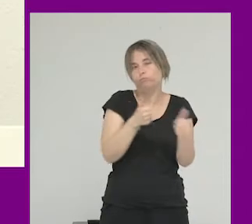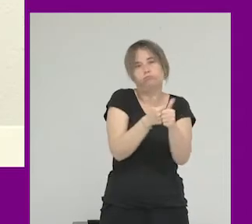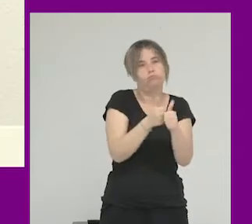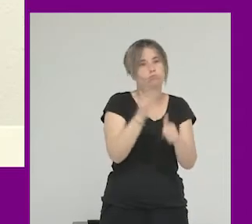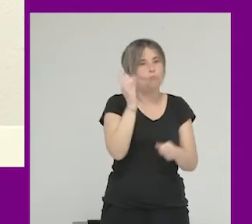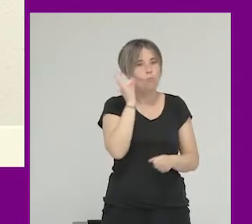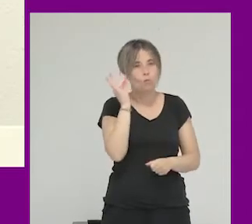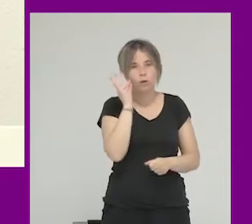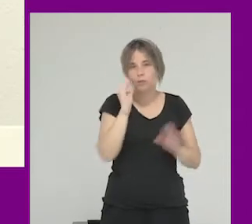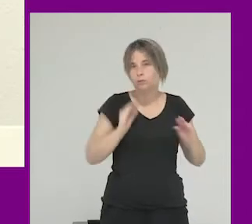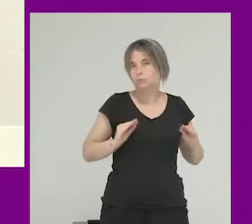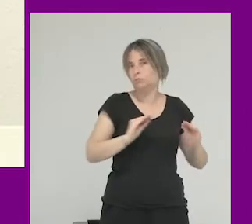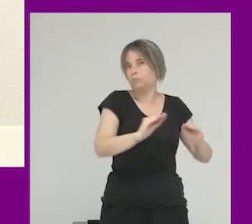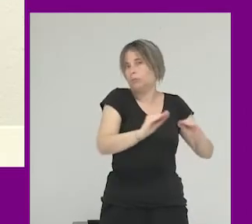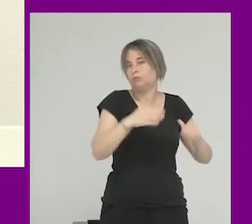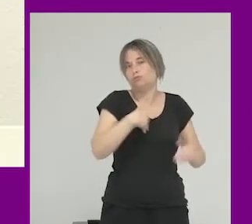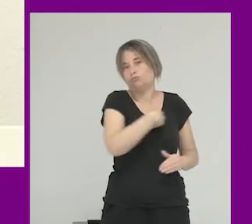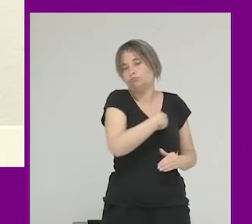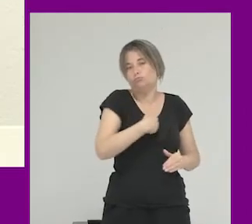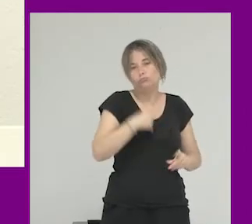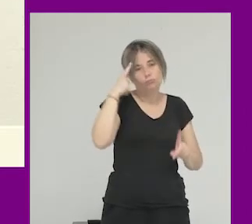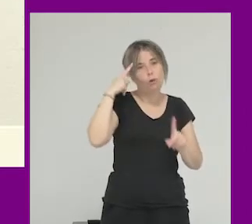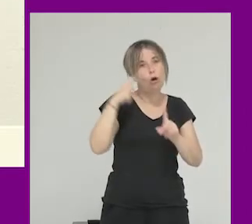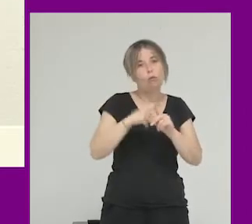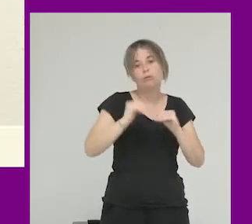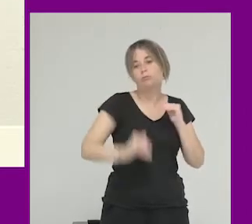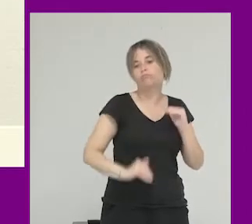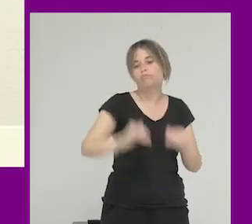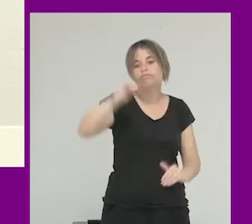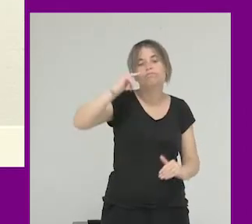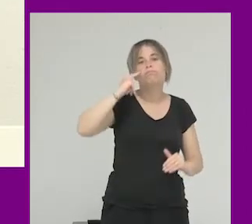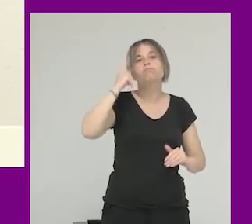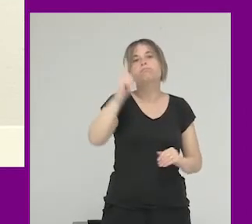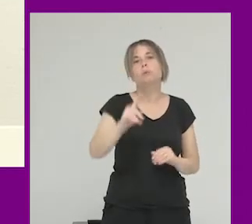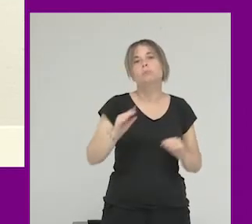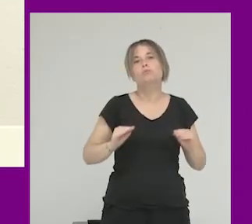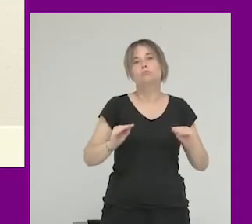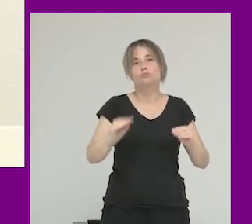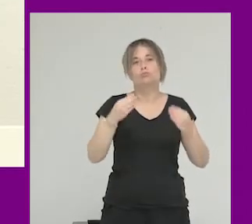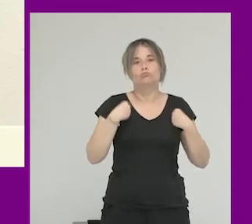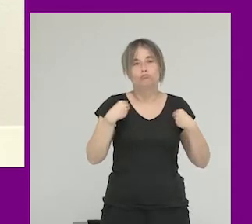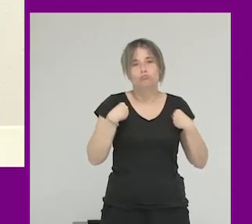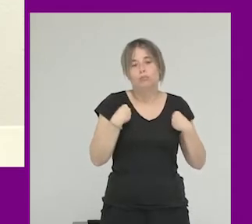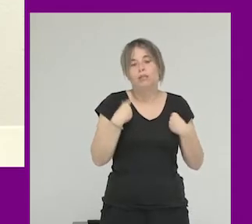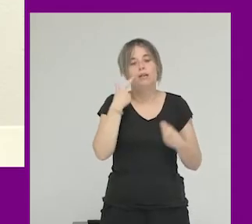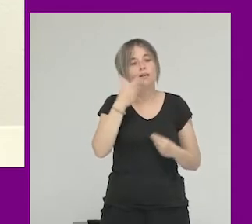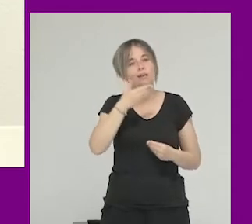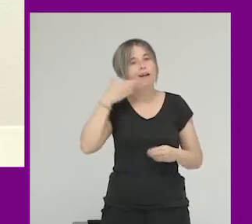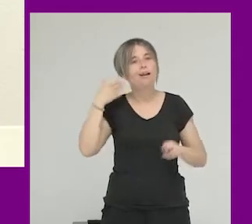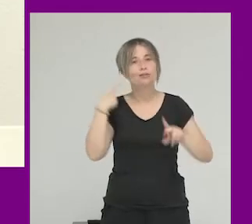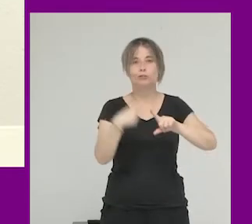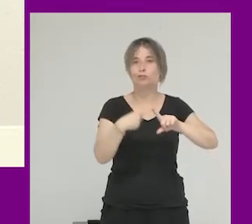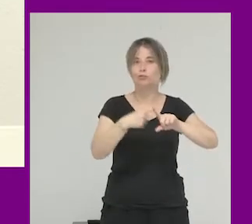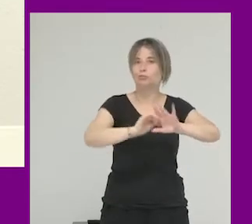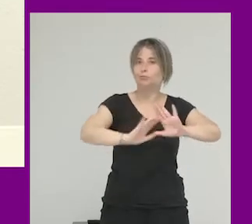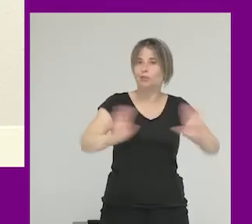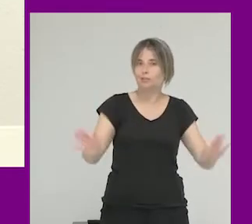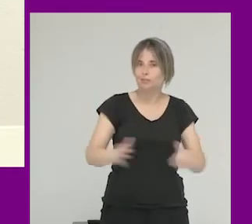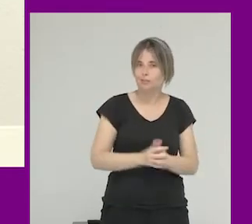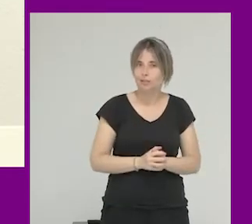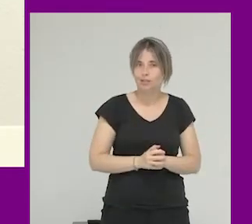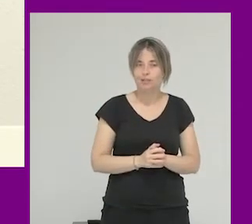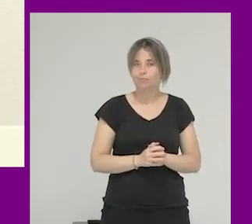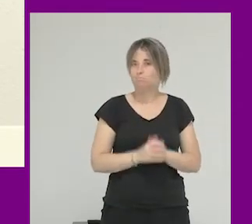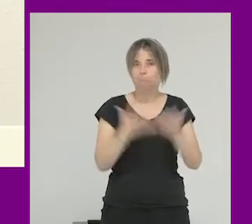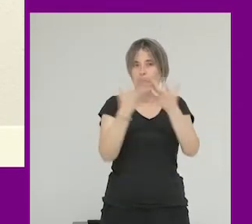aspectos, para su sustento y mantenimiento, también para su deleite sexual. Lo dice así de claro, sin